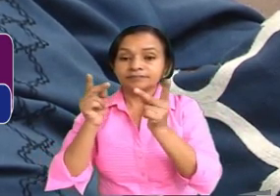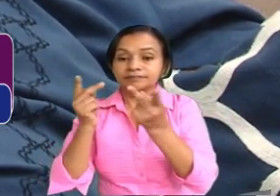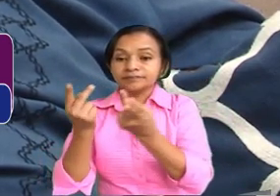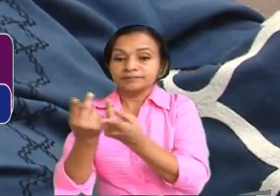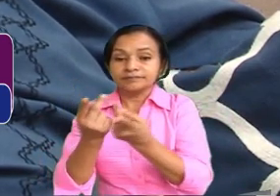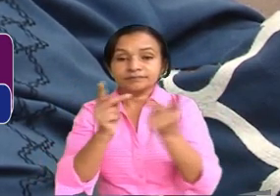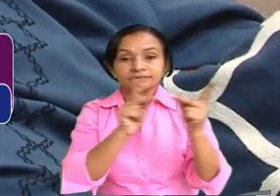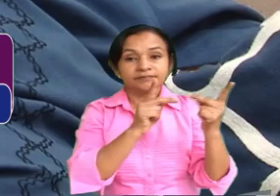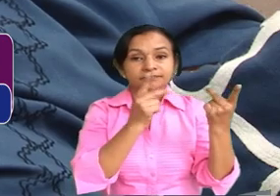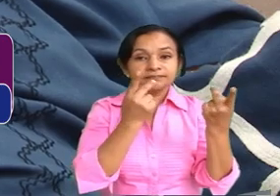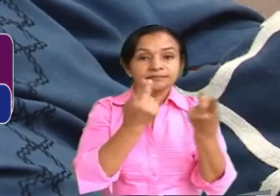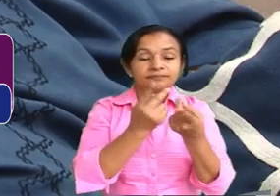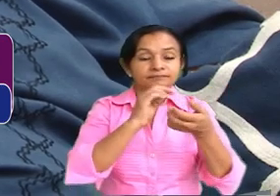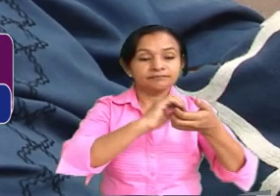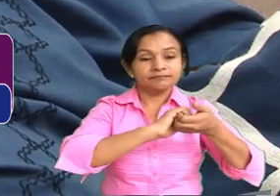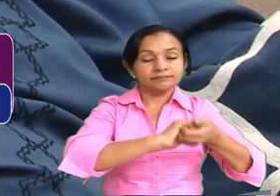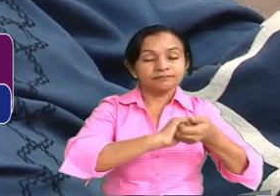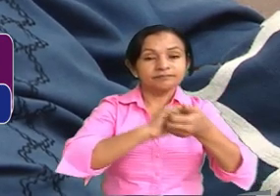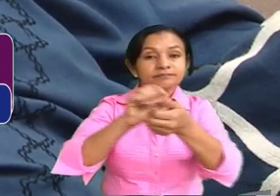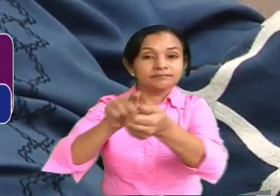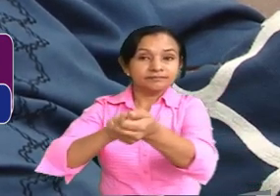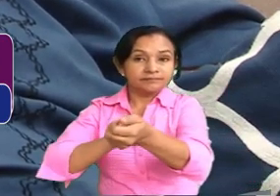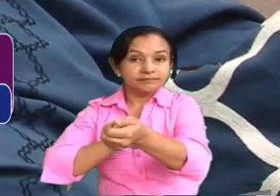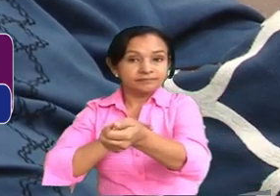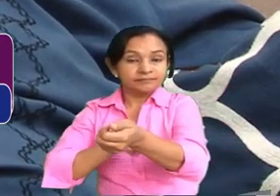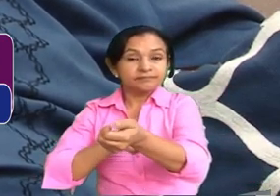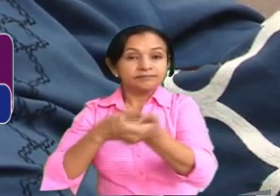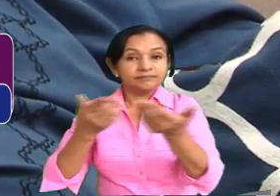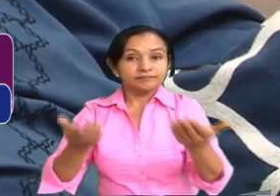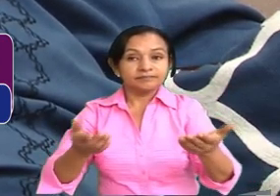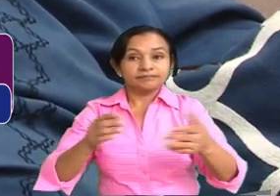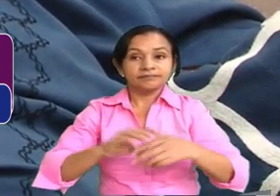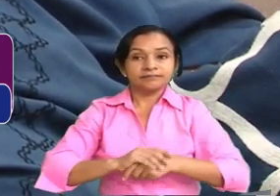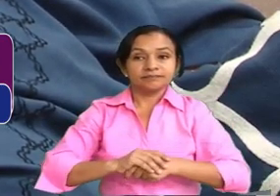pueblo, a sus propios amigos, sus propios hermanos, porque